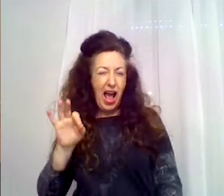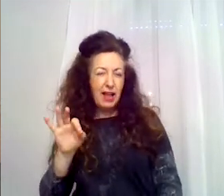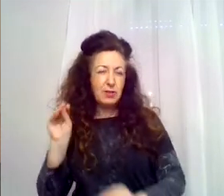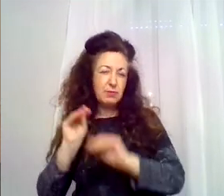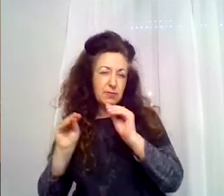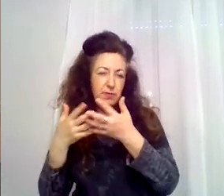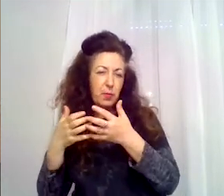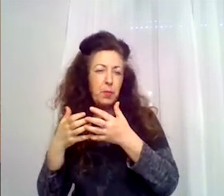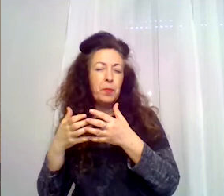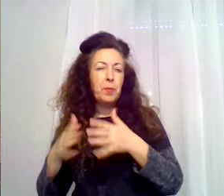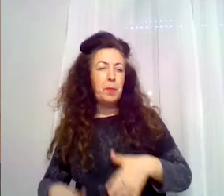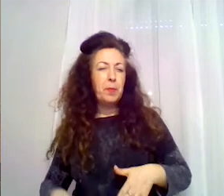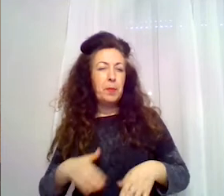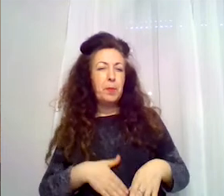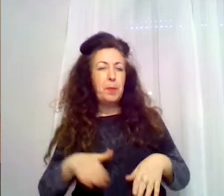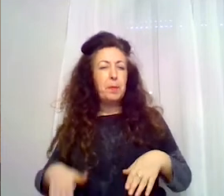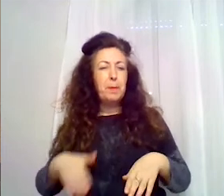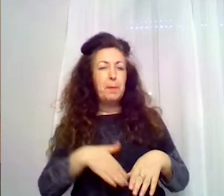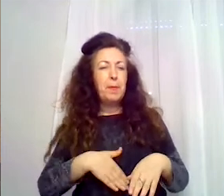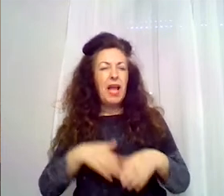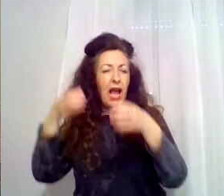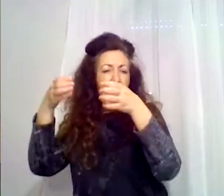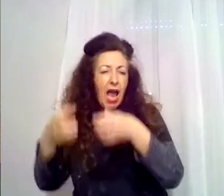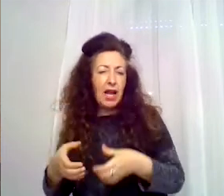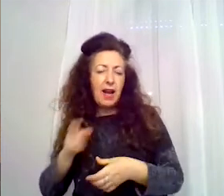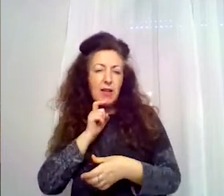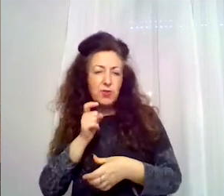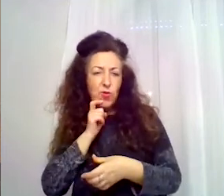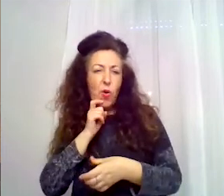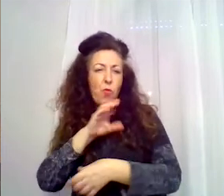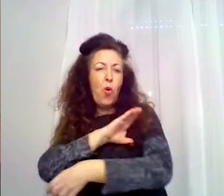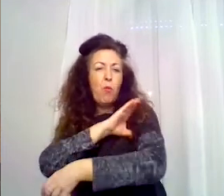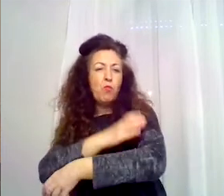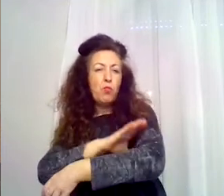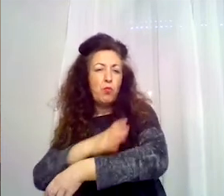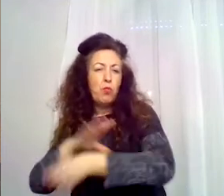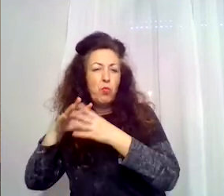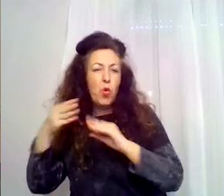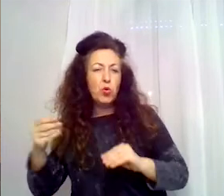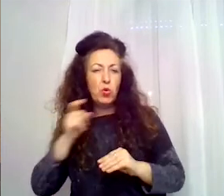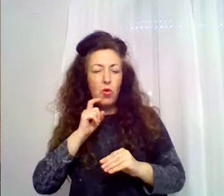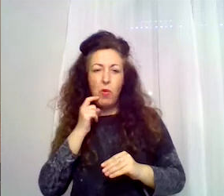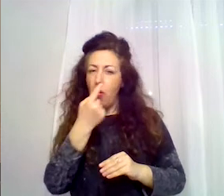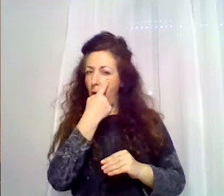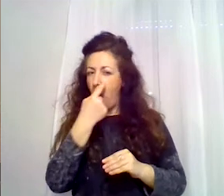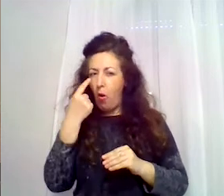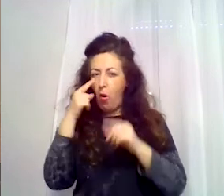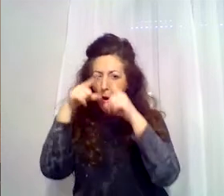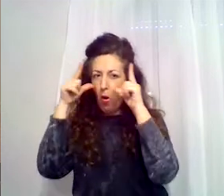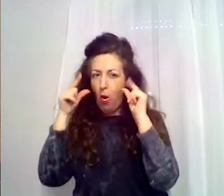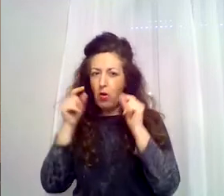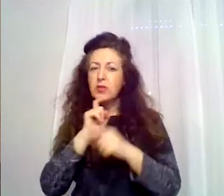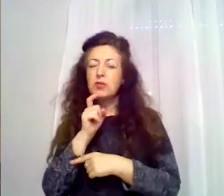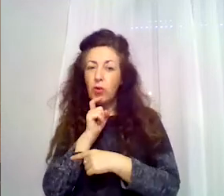el Eduardo II, donde Eduardo II tiene un querido que es Gaveston, que es